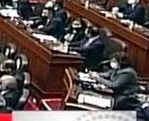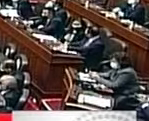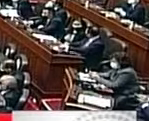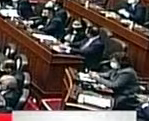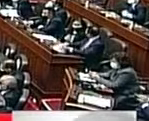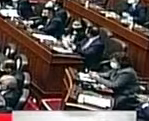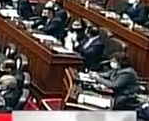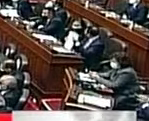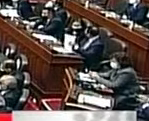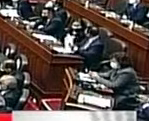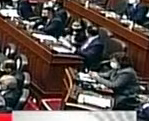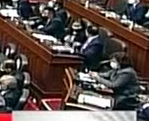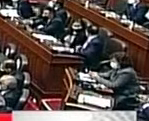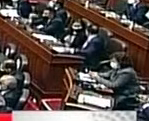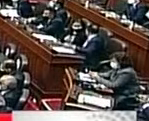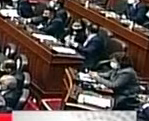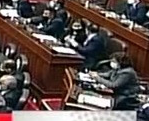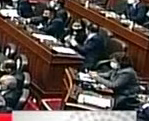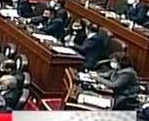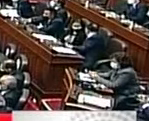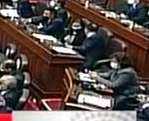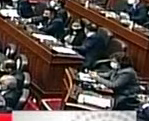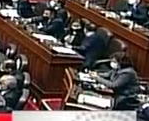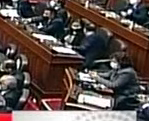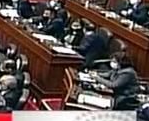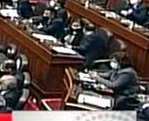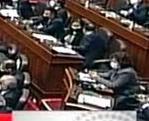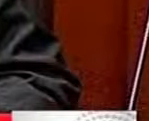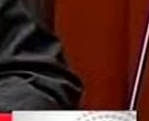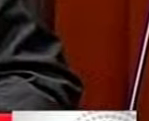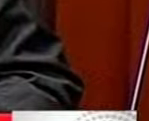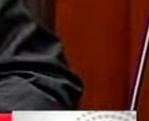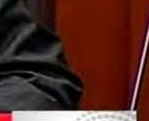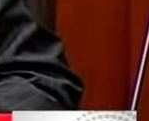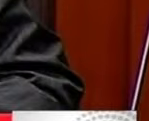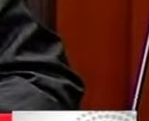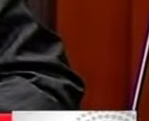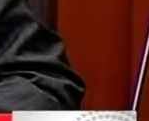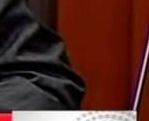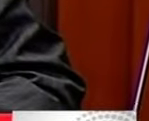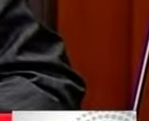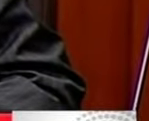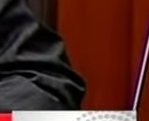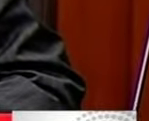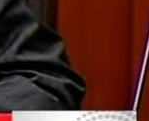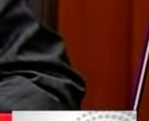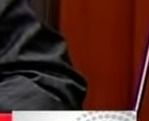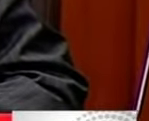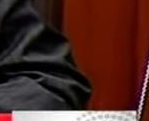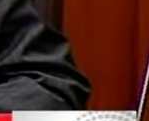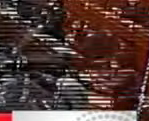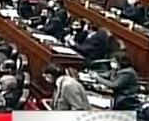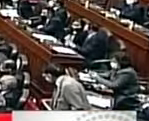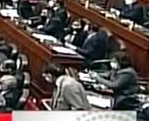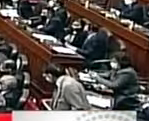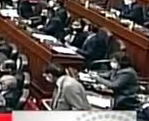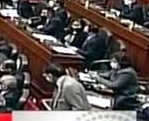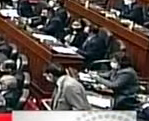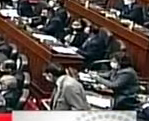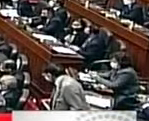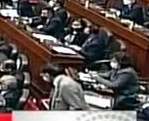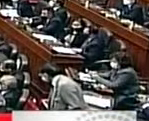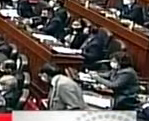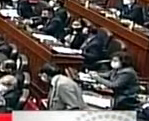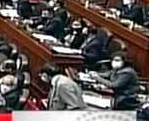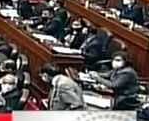de los congresistas. La cuestión de confianza que plantea el presidente del Consejo de Ministros a nombre del Consejo en su conjunto será debatida y